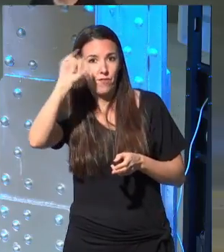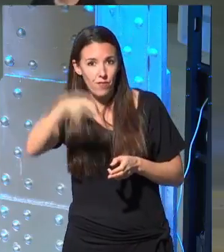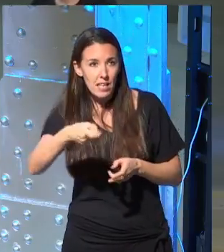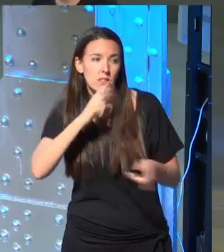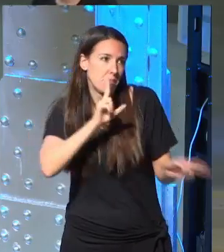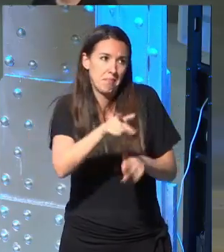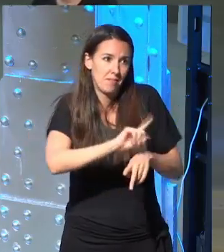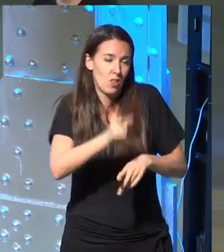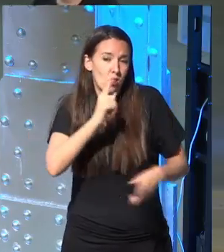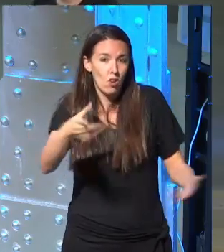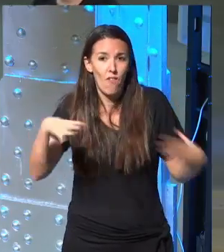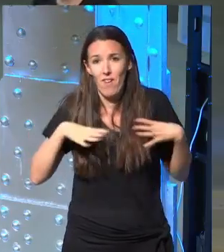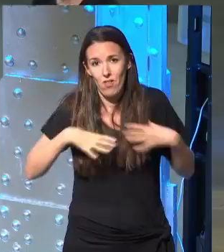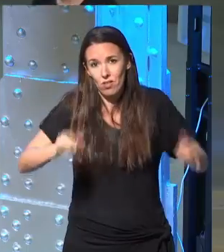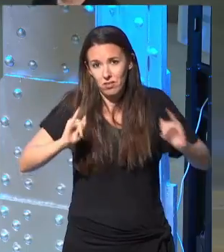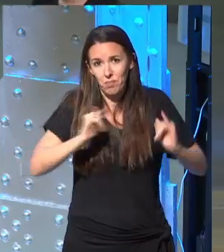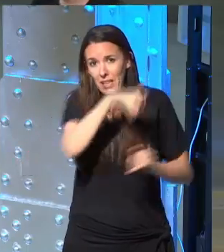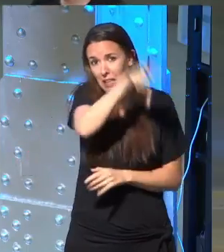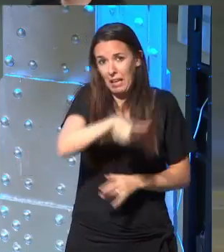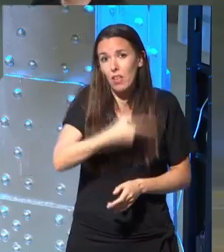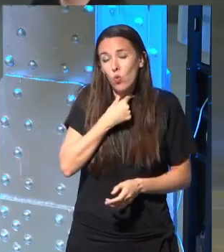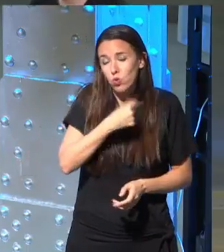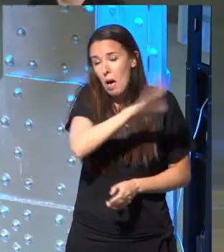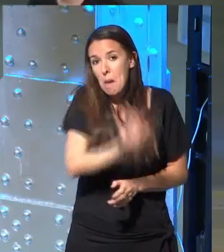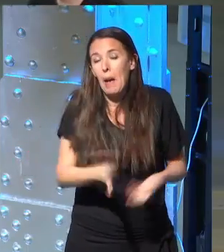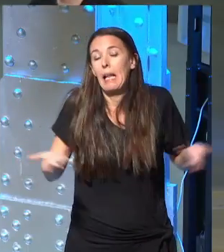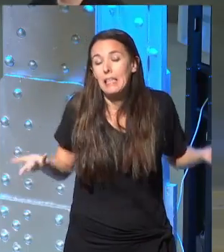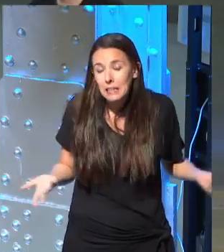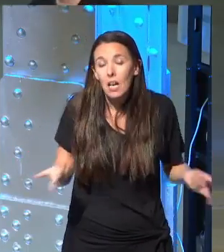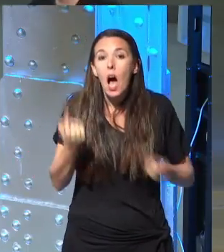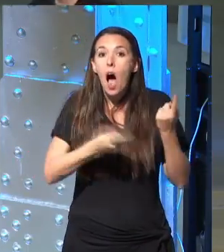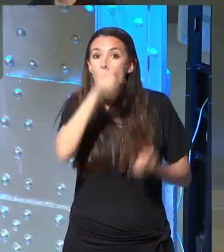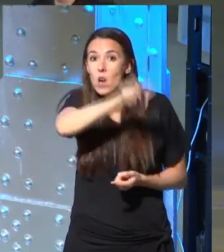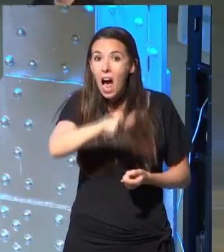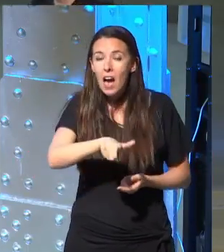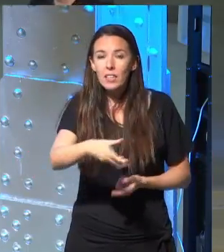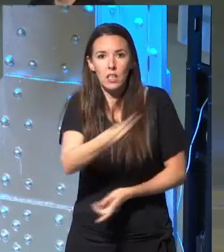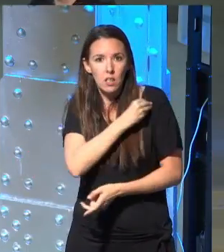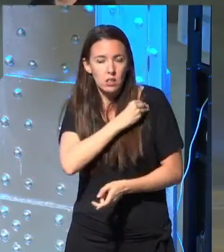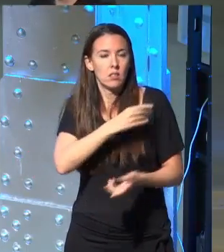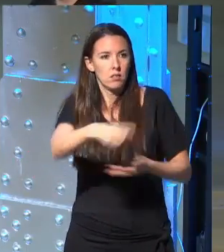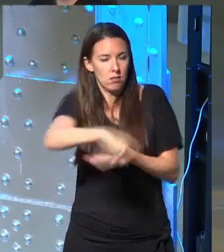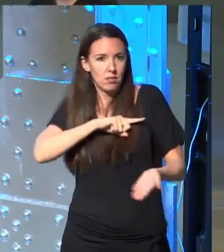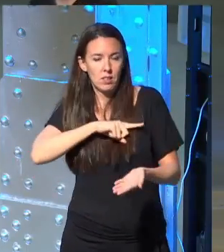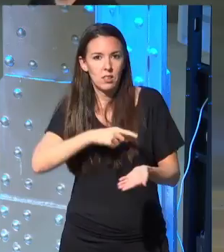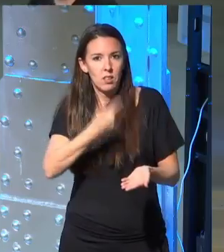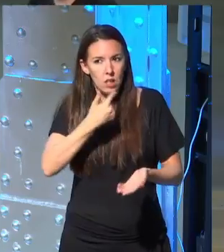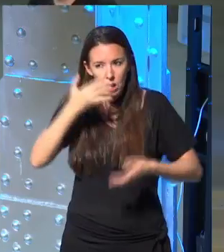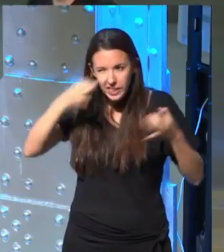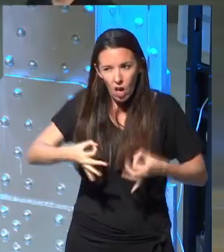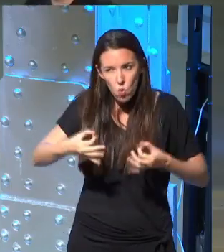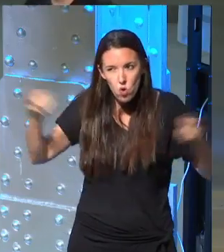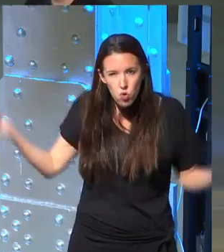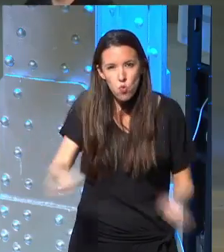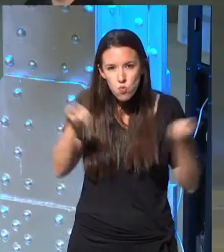y me estoy pasando bien y mira, la gente está reaccionando guay. Y hubo gente que incluso me volvió a escribir y decirme, ¿seguro que no es